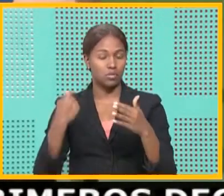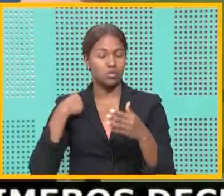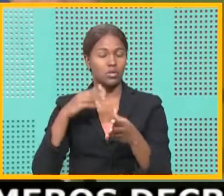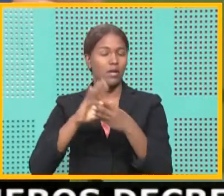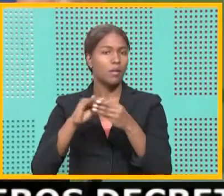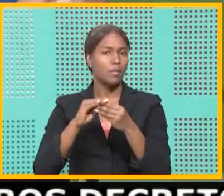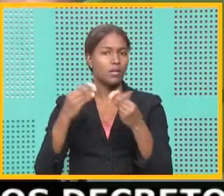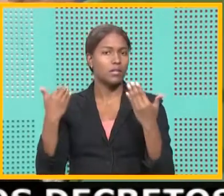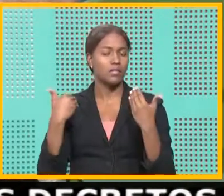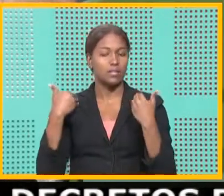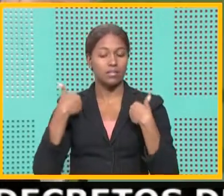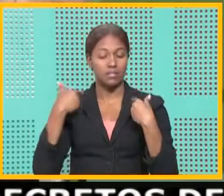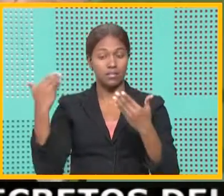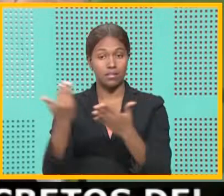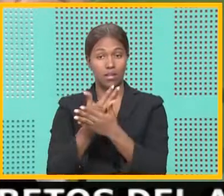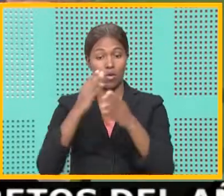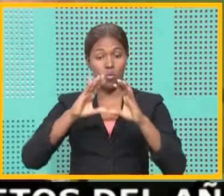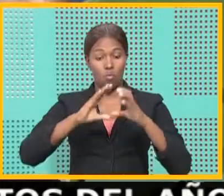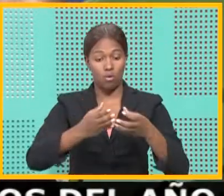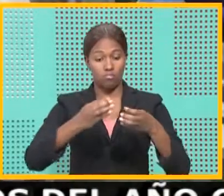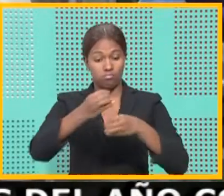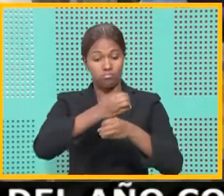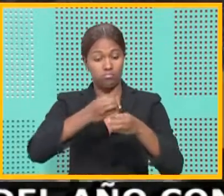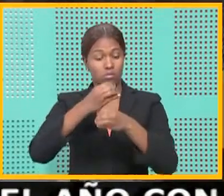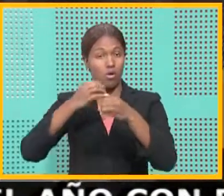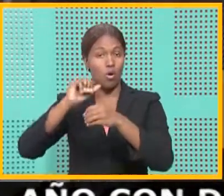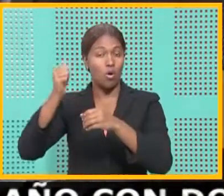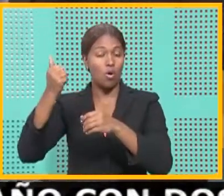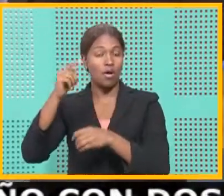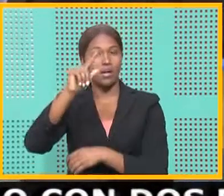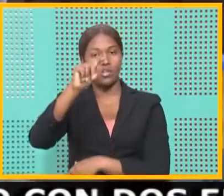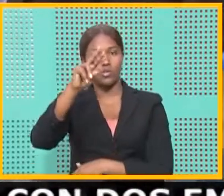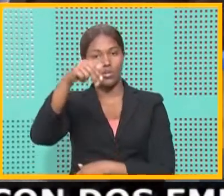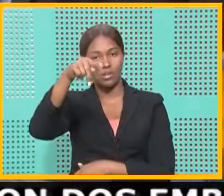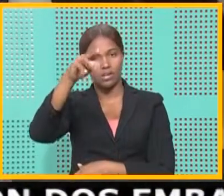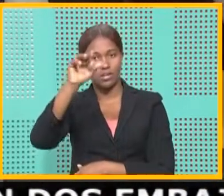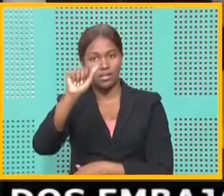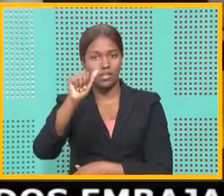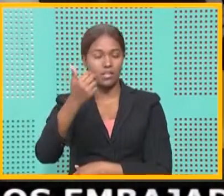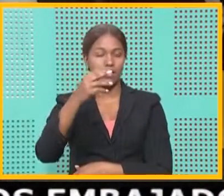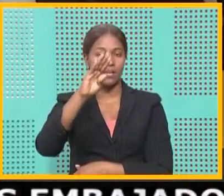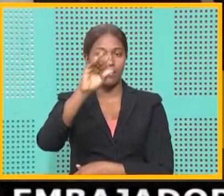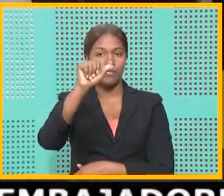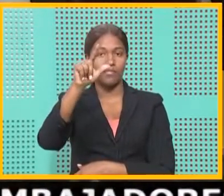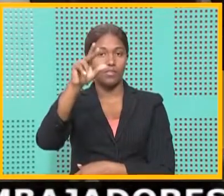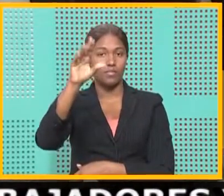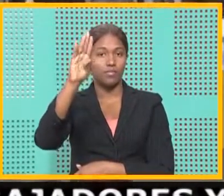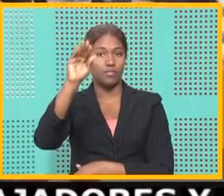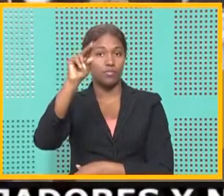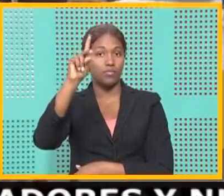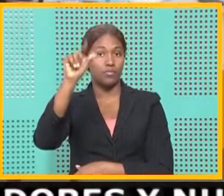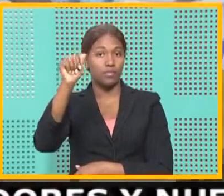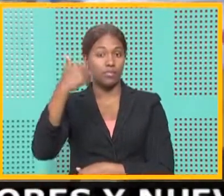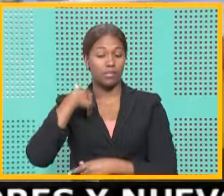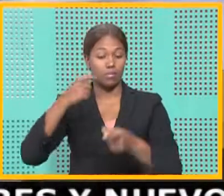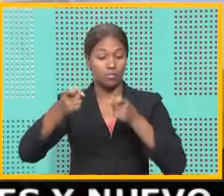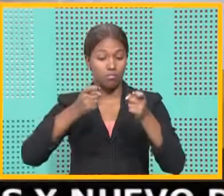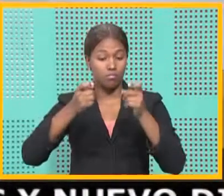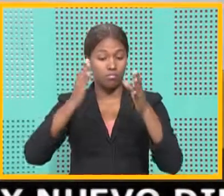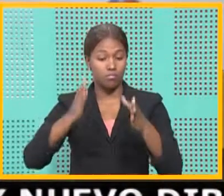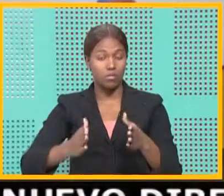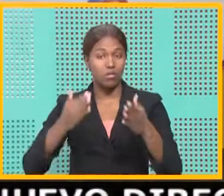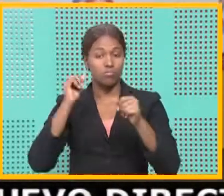hablando, señores, que tenemos nuevas embajadas en Turquía, en Antigua y Barbuda. Tenemos gestiones avanzadas